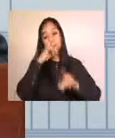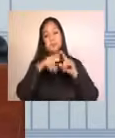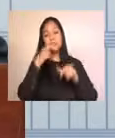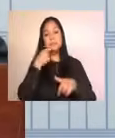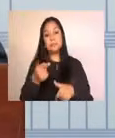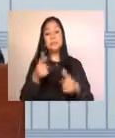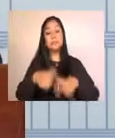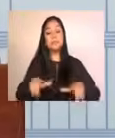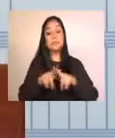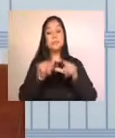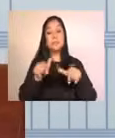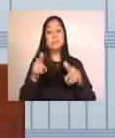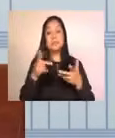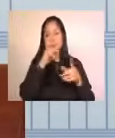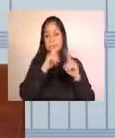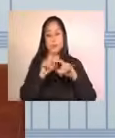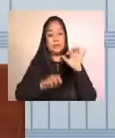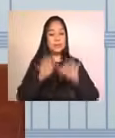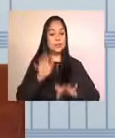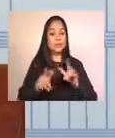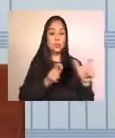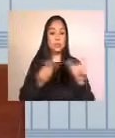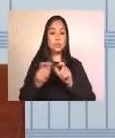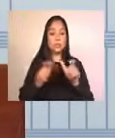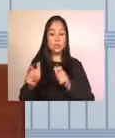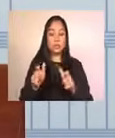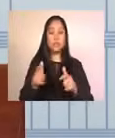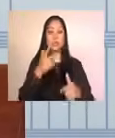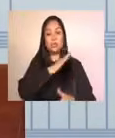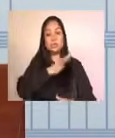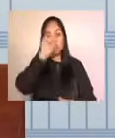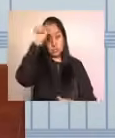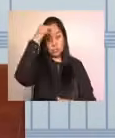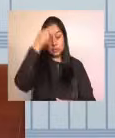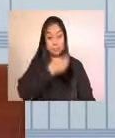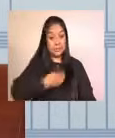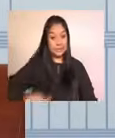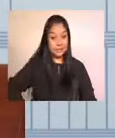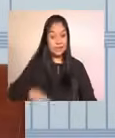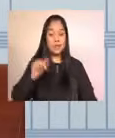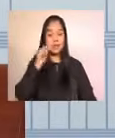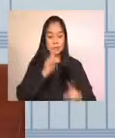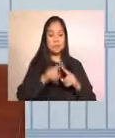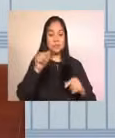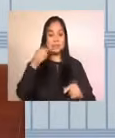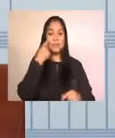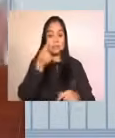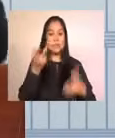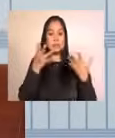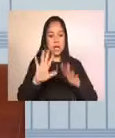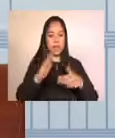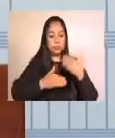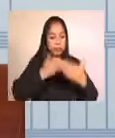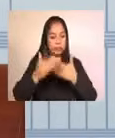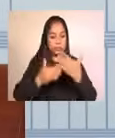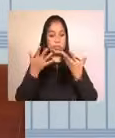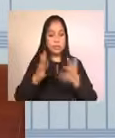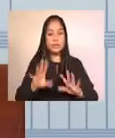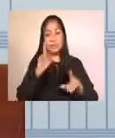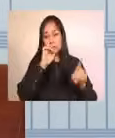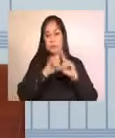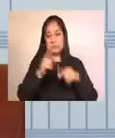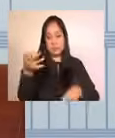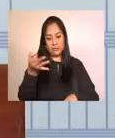local, la Secretaría de Coordinación Ejecutiva de la Presidencia ha empezado a tomar medidas no solo eficientes,